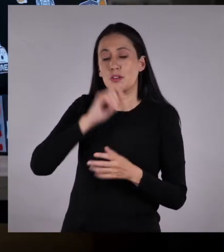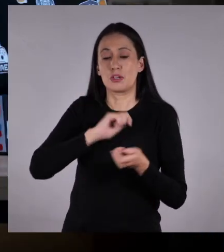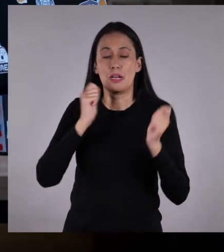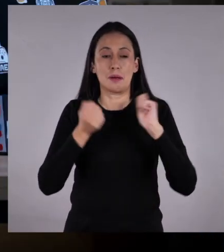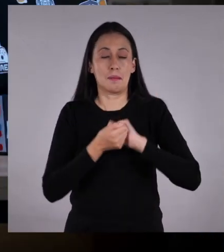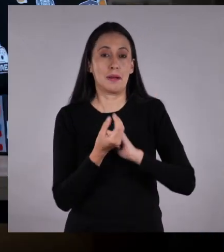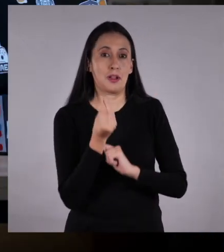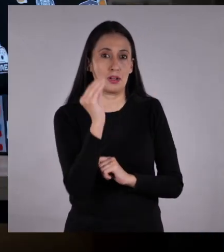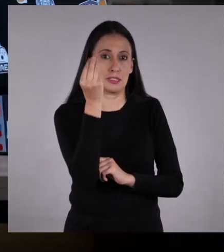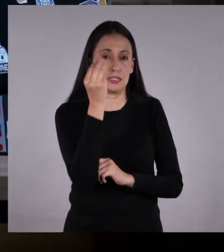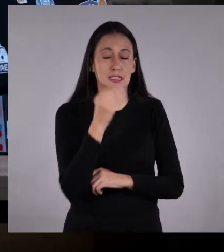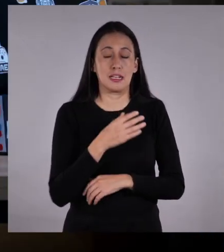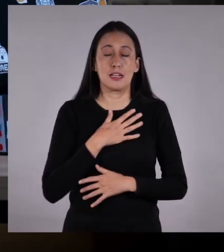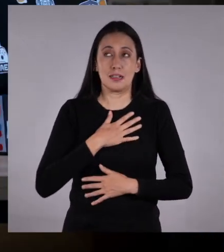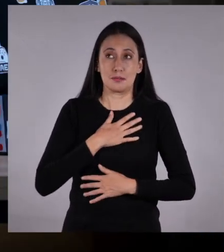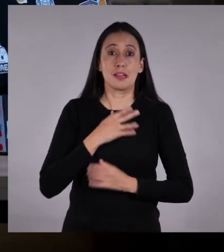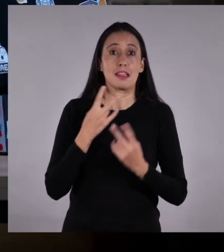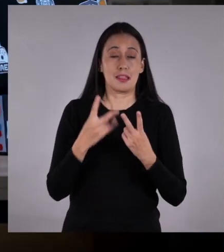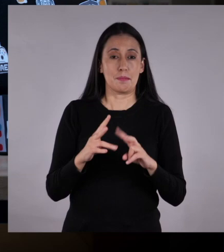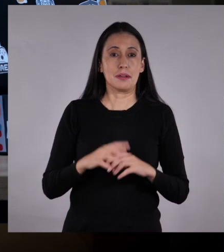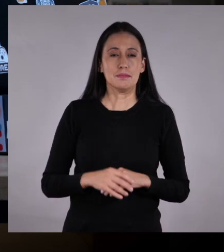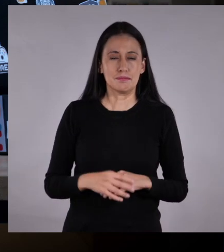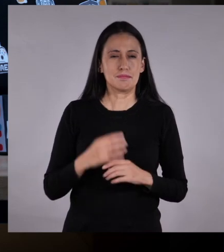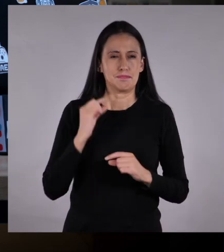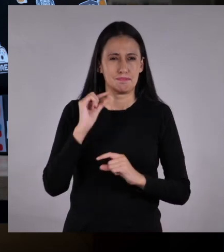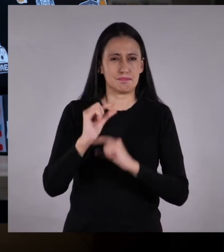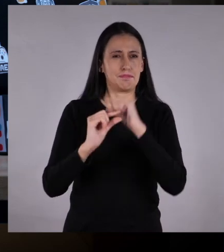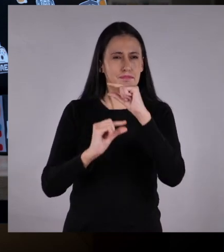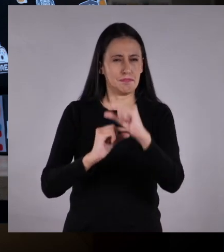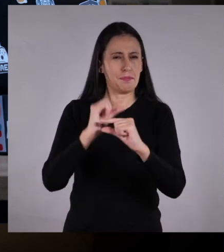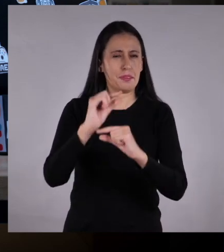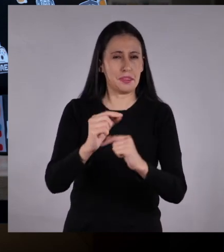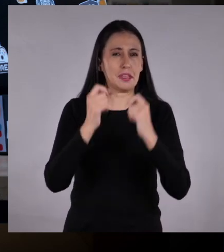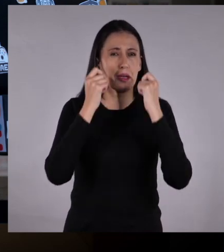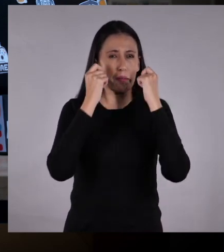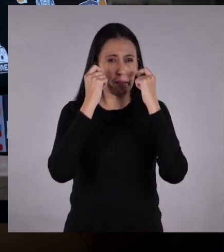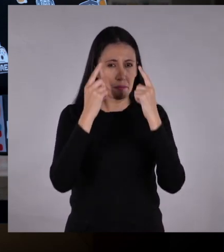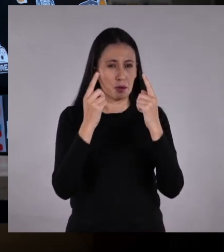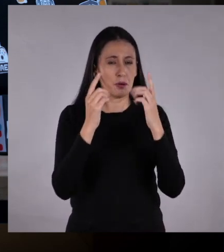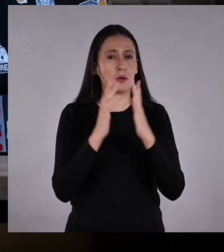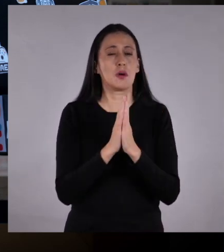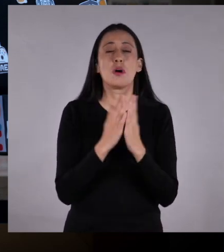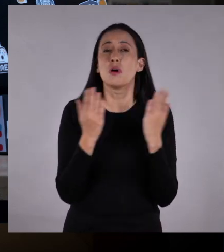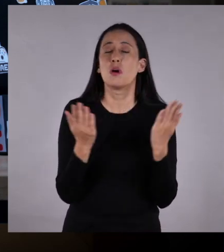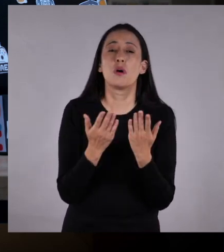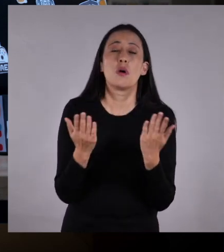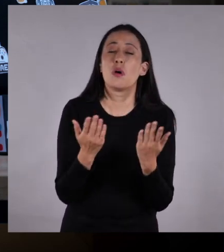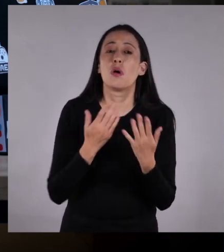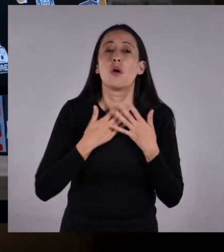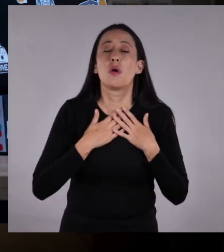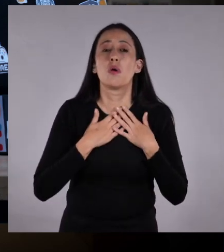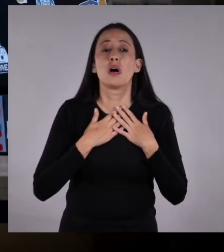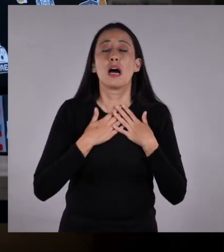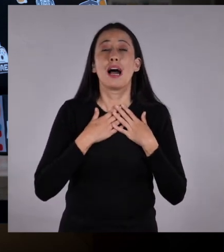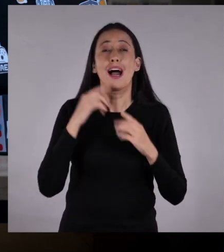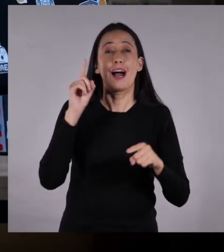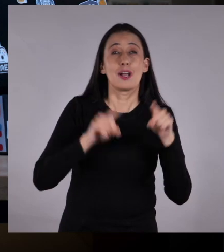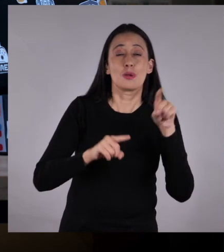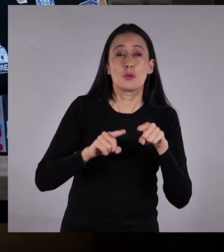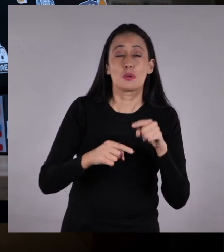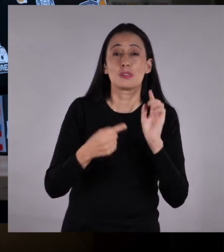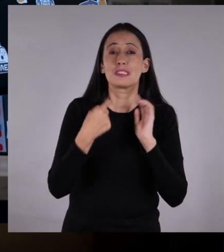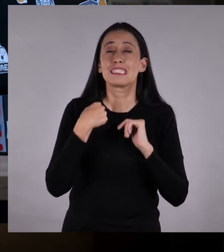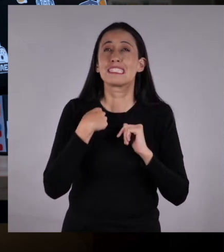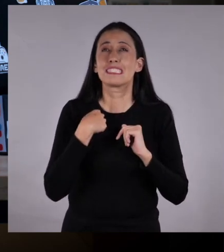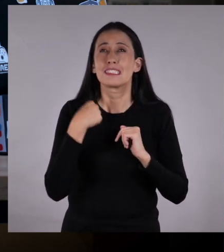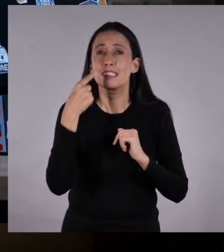Creo que voy entendiendo. Este tipo de pérdidas son las que desencadenan melancolías en la adolescencia o las famosas